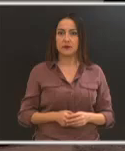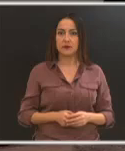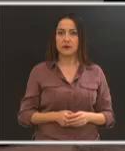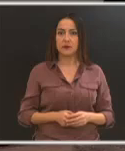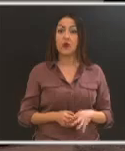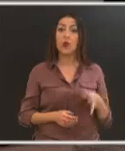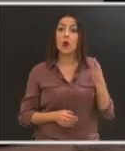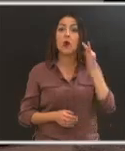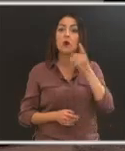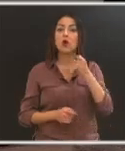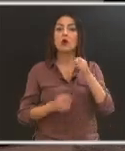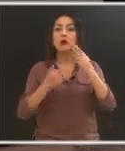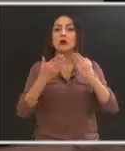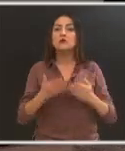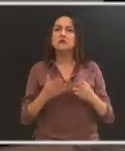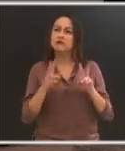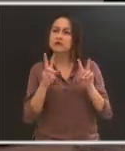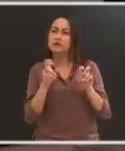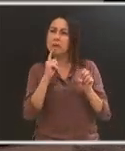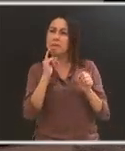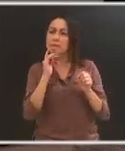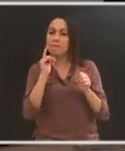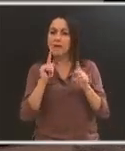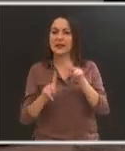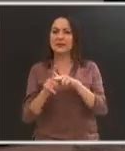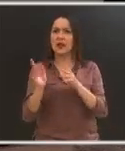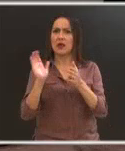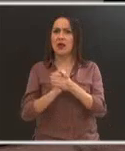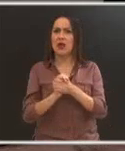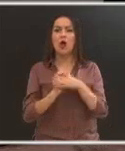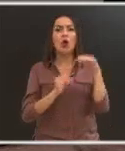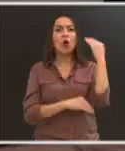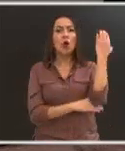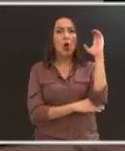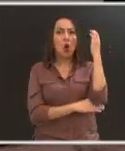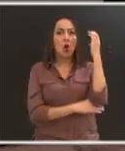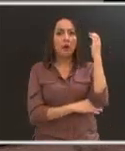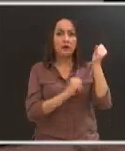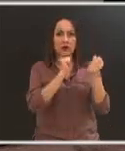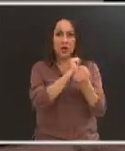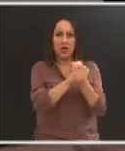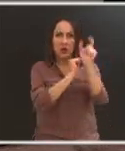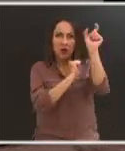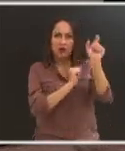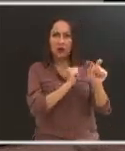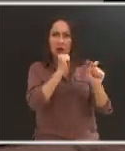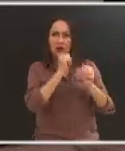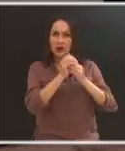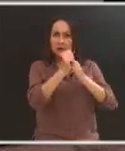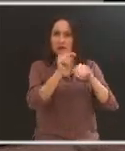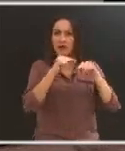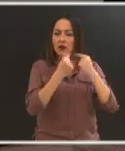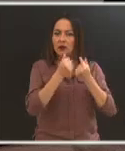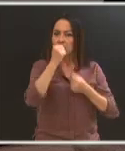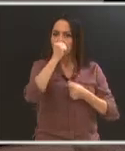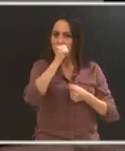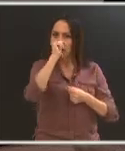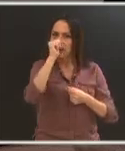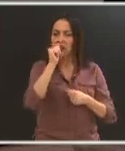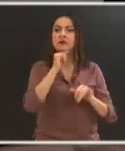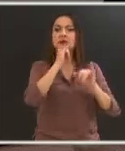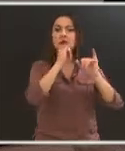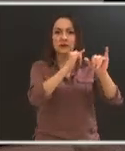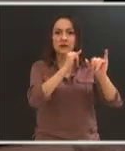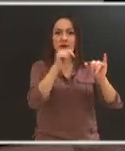Una mujer costarricense que aparece casada precisamente con el colombiano detenido como sospechoso de liderar esta banda narco